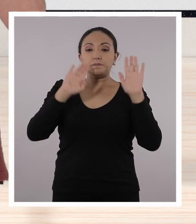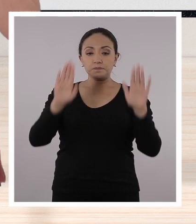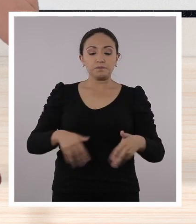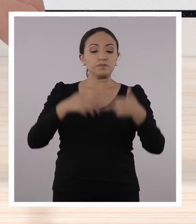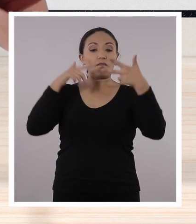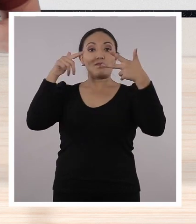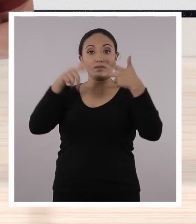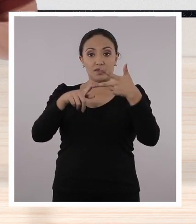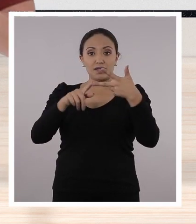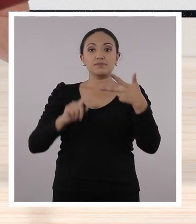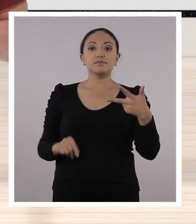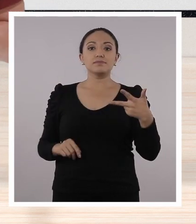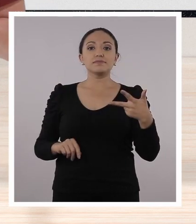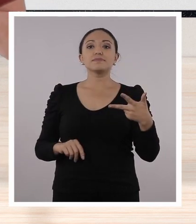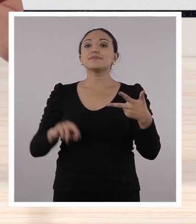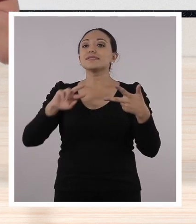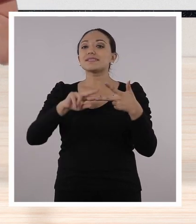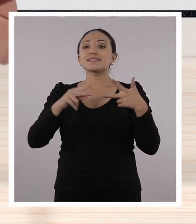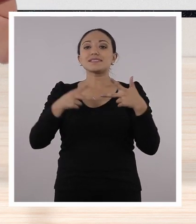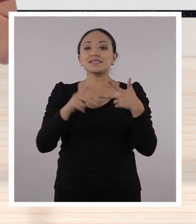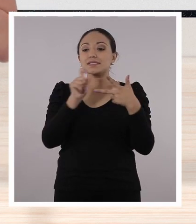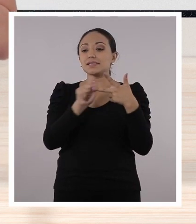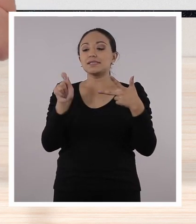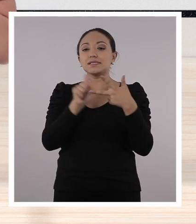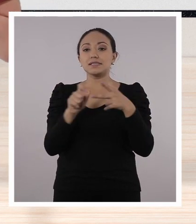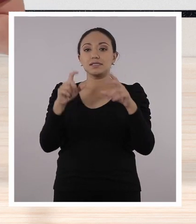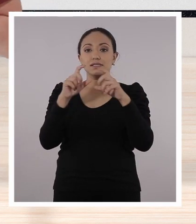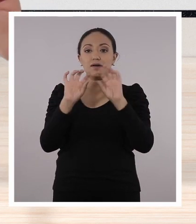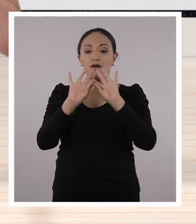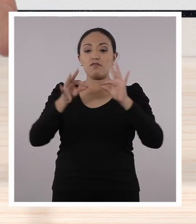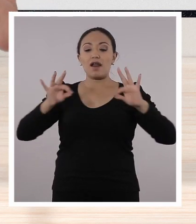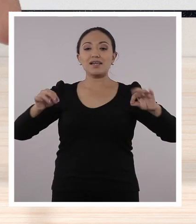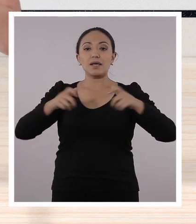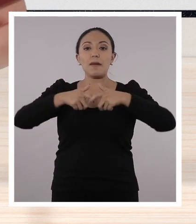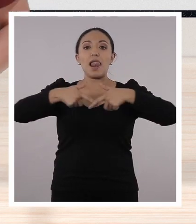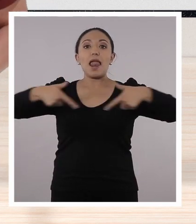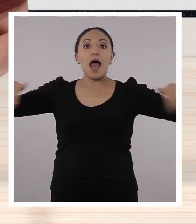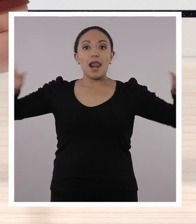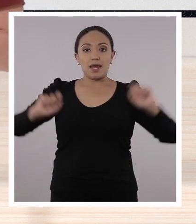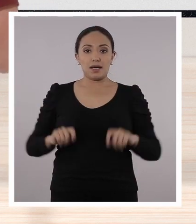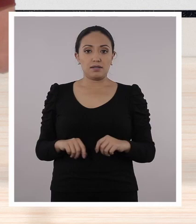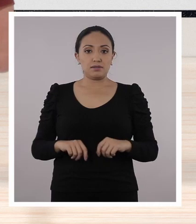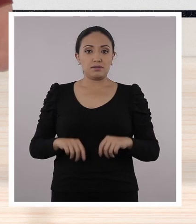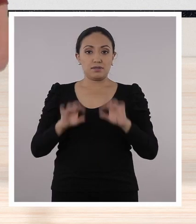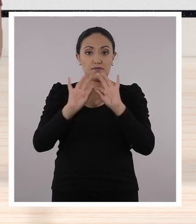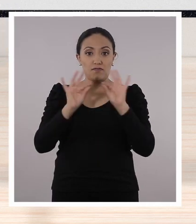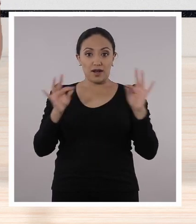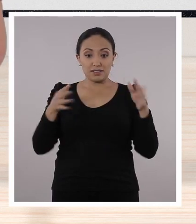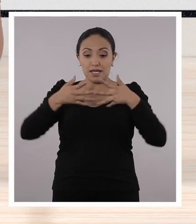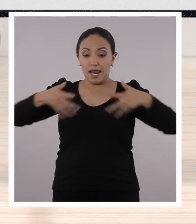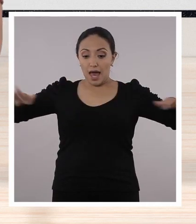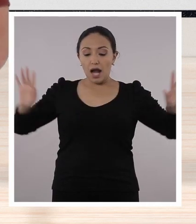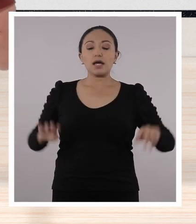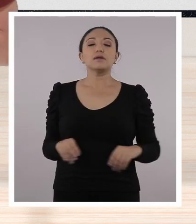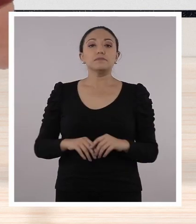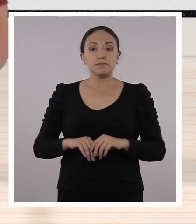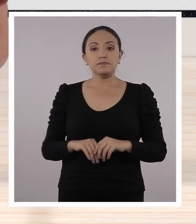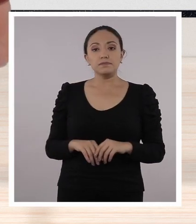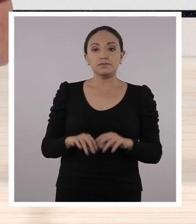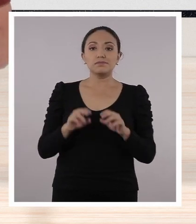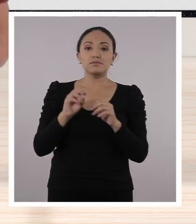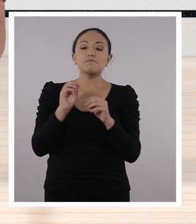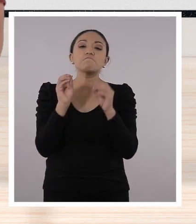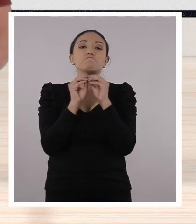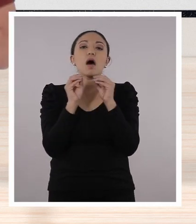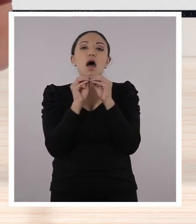Vamos al tercer paso de esta rutina. Consiste en escribir una frase. Una frase con todo lo que hemos aprendido.